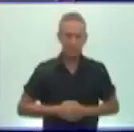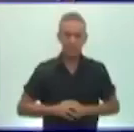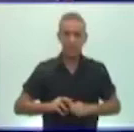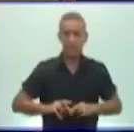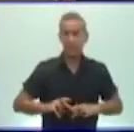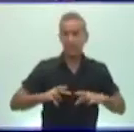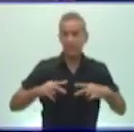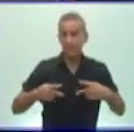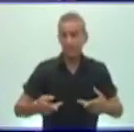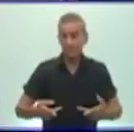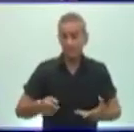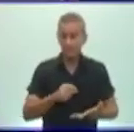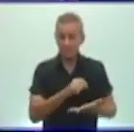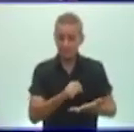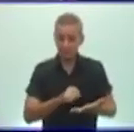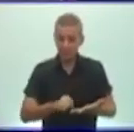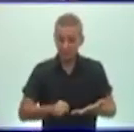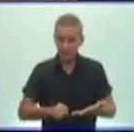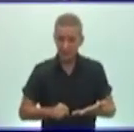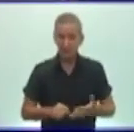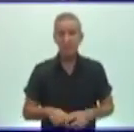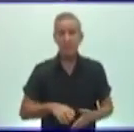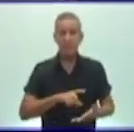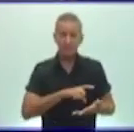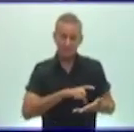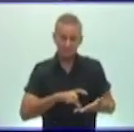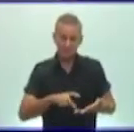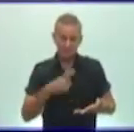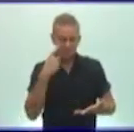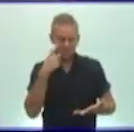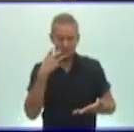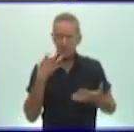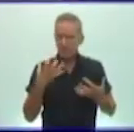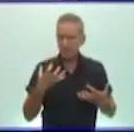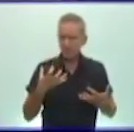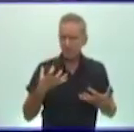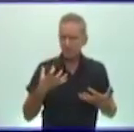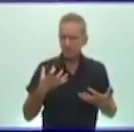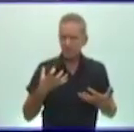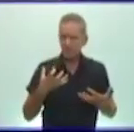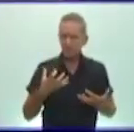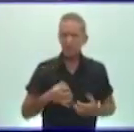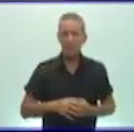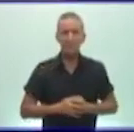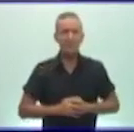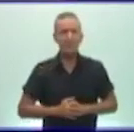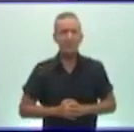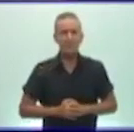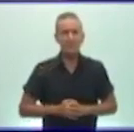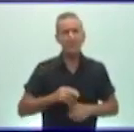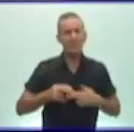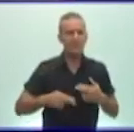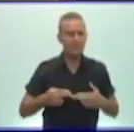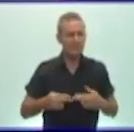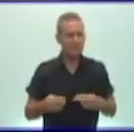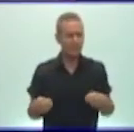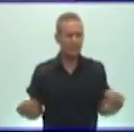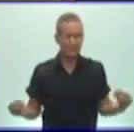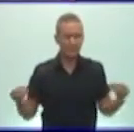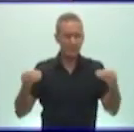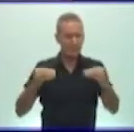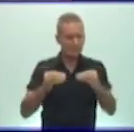Reiteramos que al escribir un texto es importante su revisión para realizar las correcciones